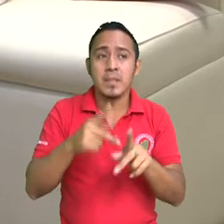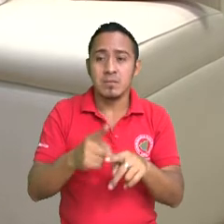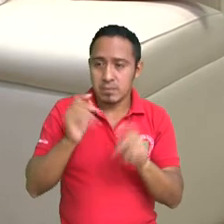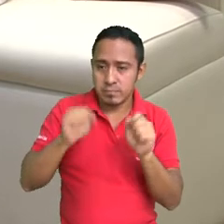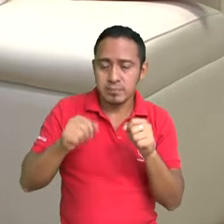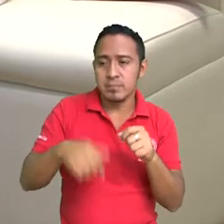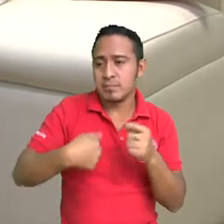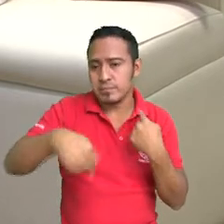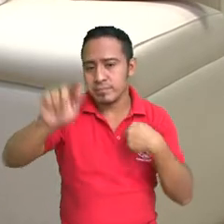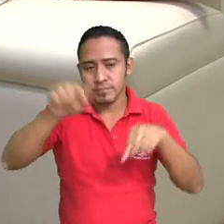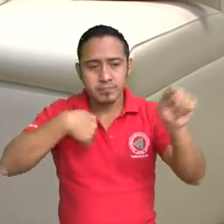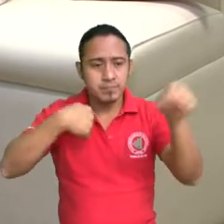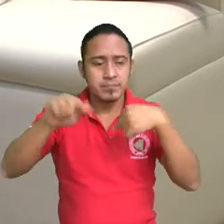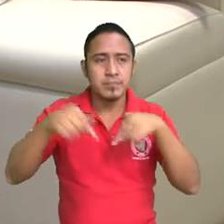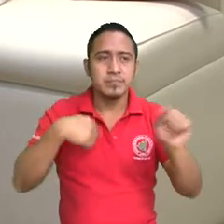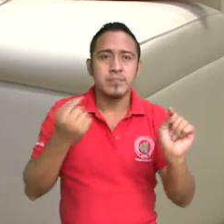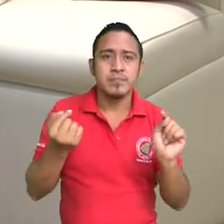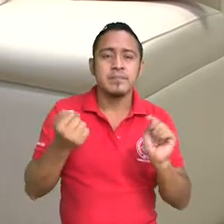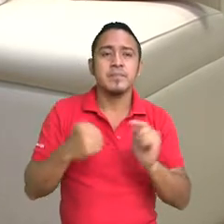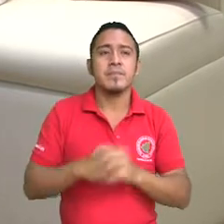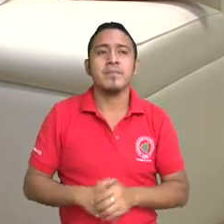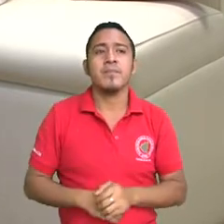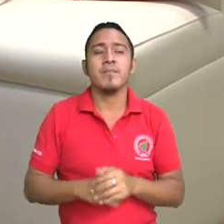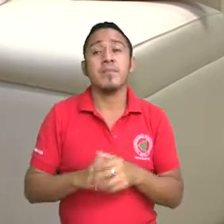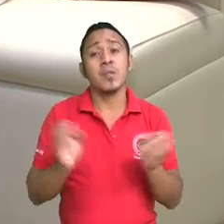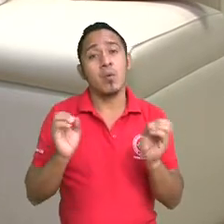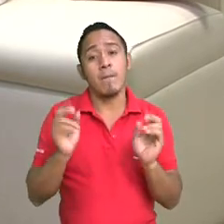persona ande y no ande en la calle?